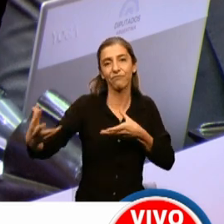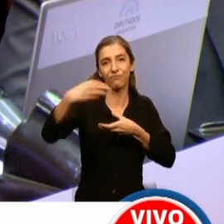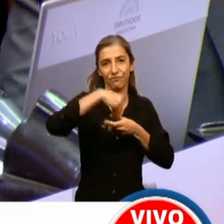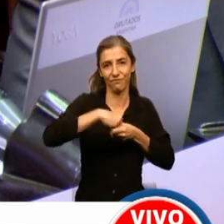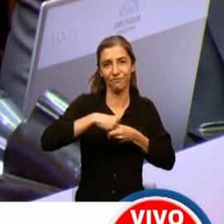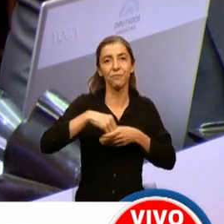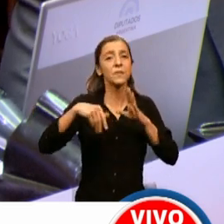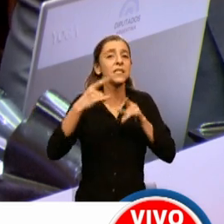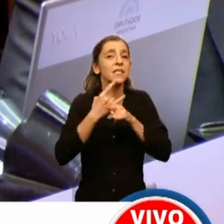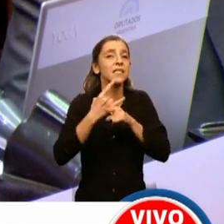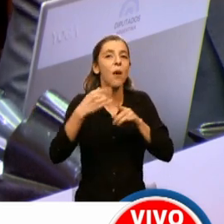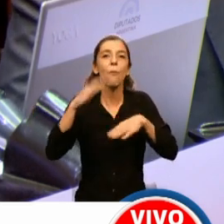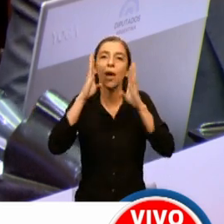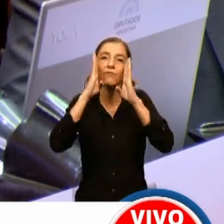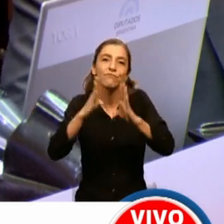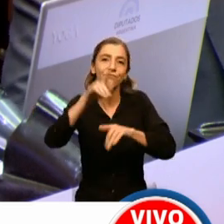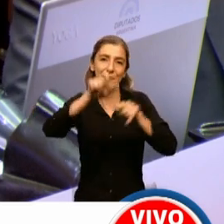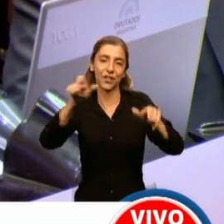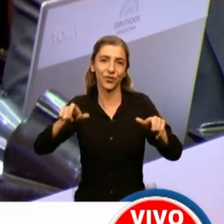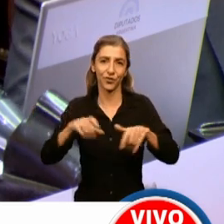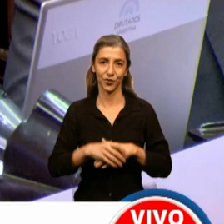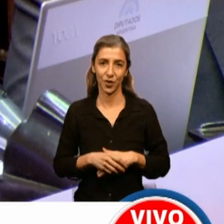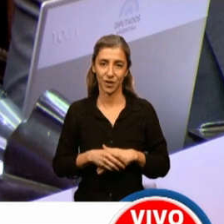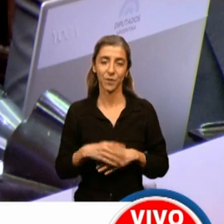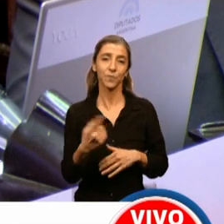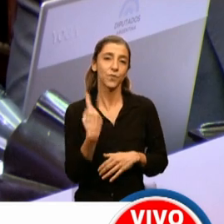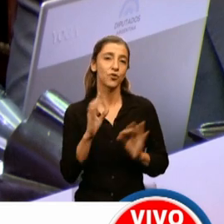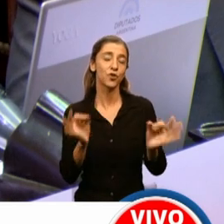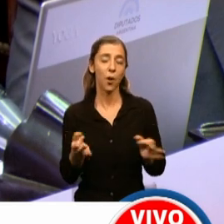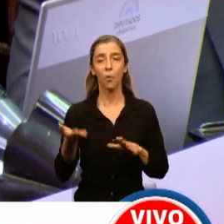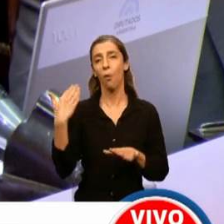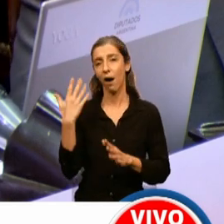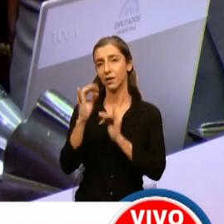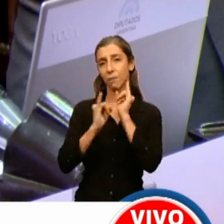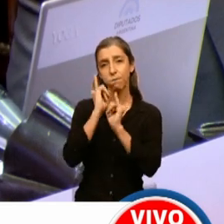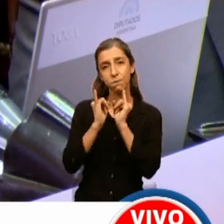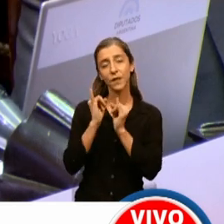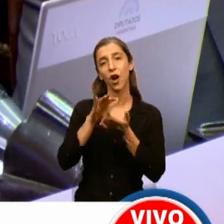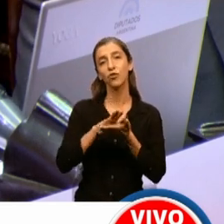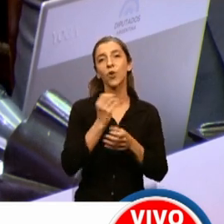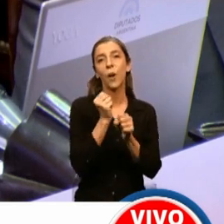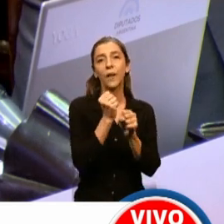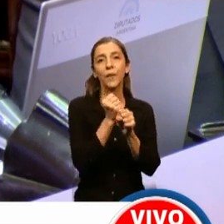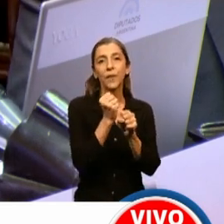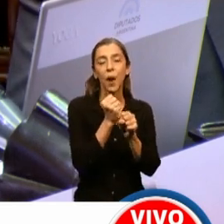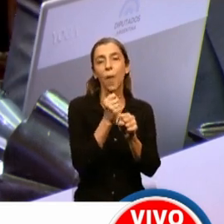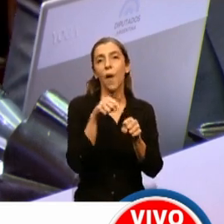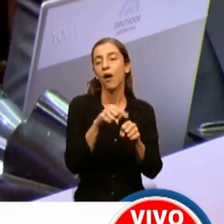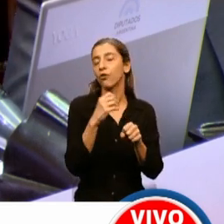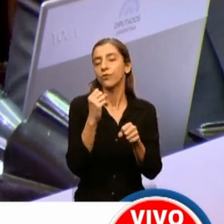asumiendo que el trabajo como también acá lo mencionaban en este recinto es